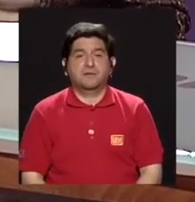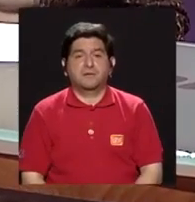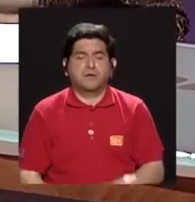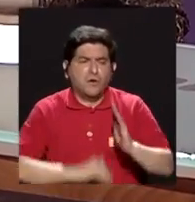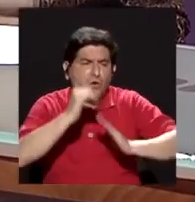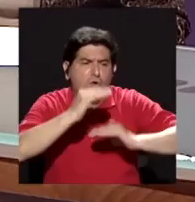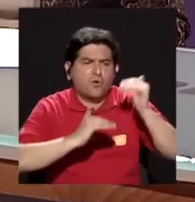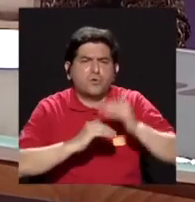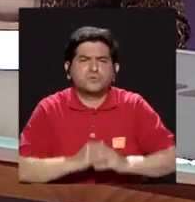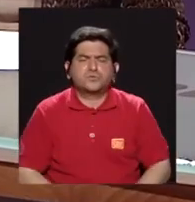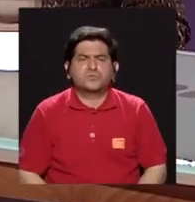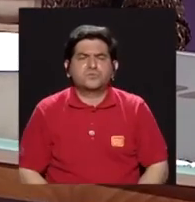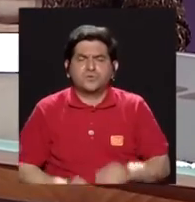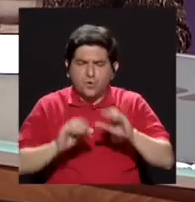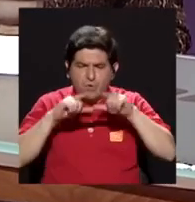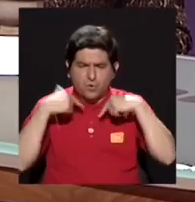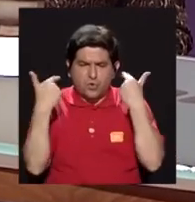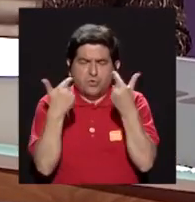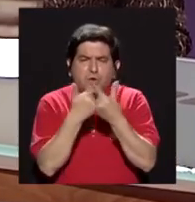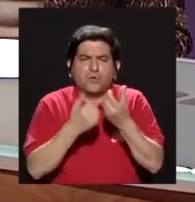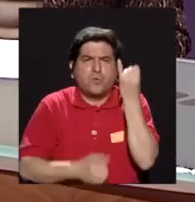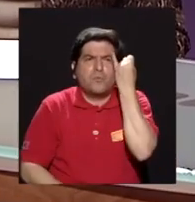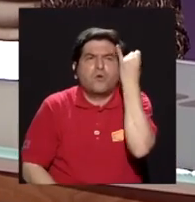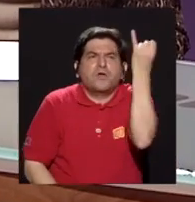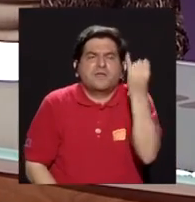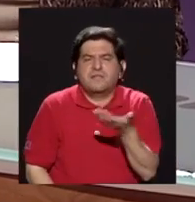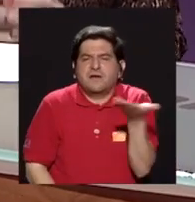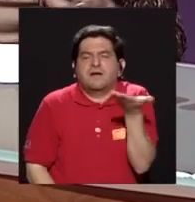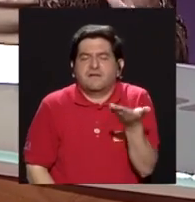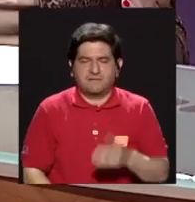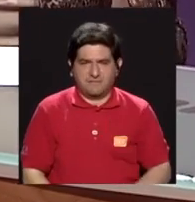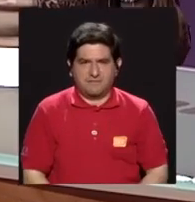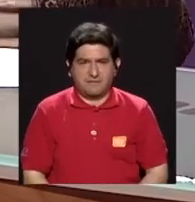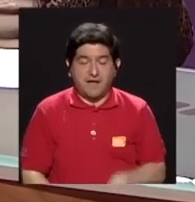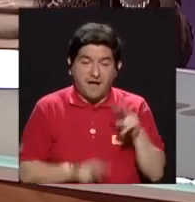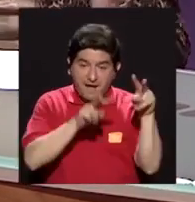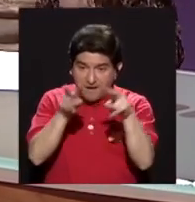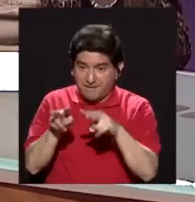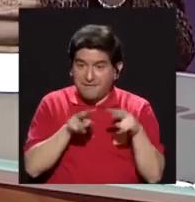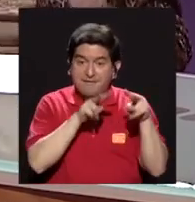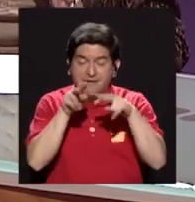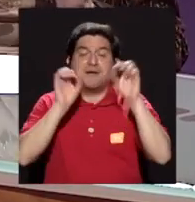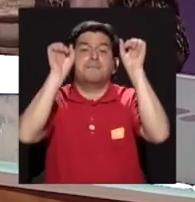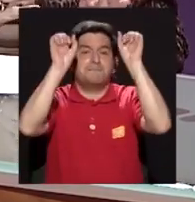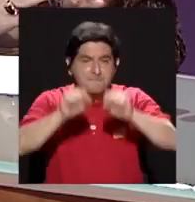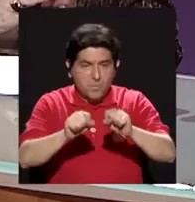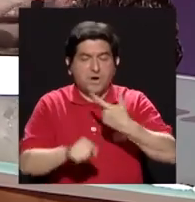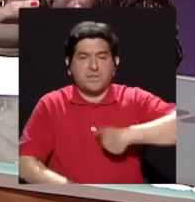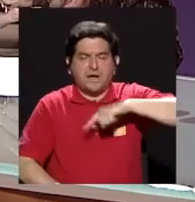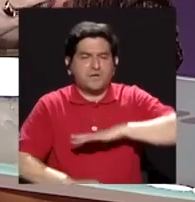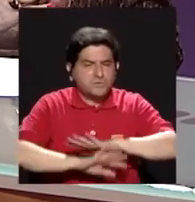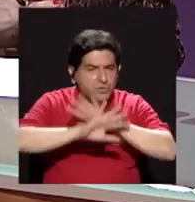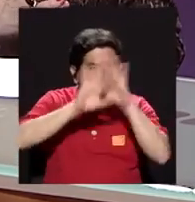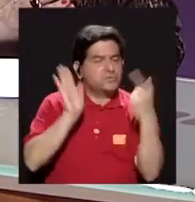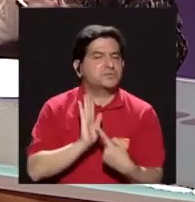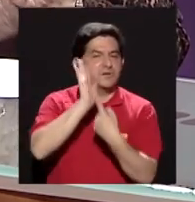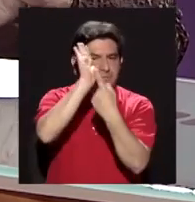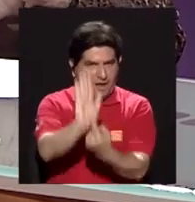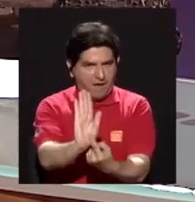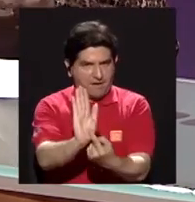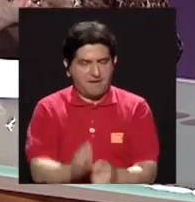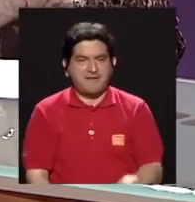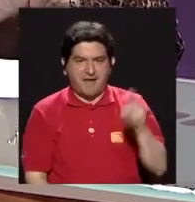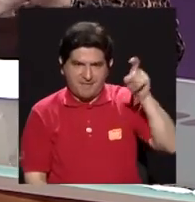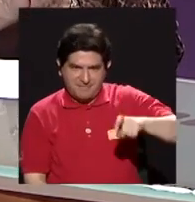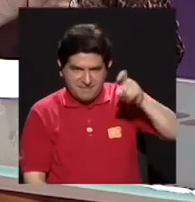la construcción del imaginario colectivo y es ahí donde ustedes como el observatorio pueden darnos una claridad de evidencia donde